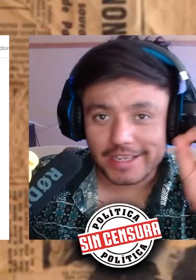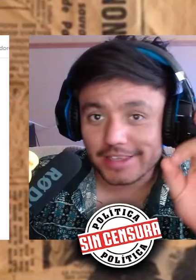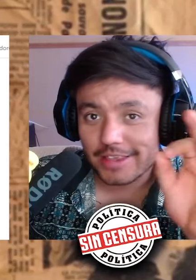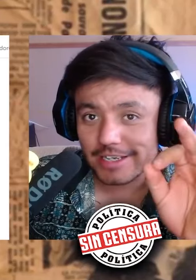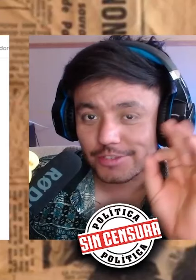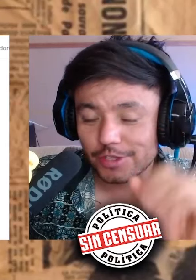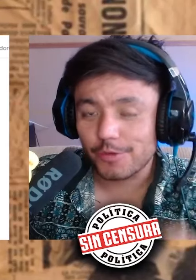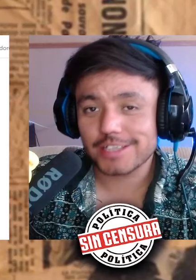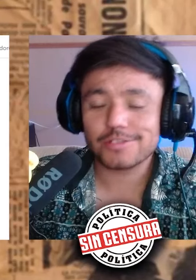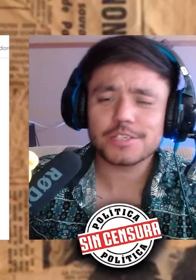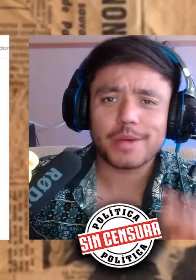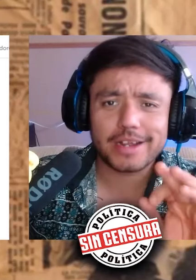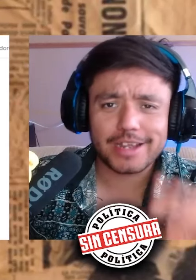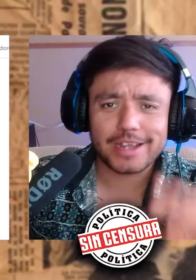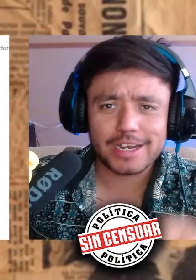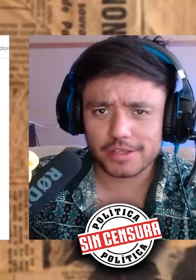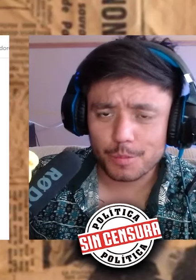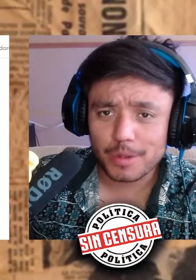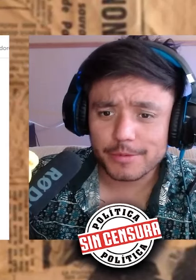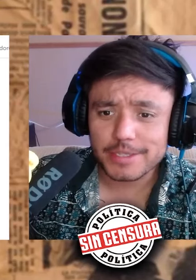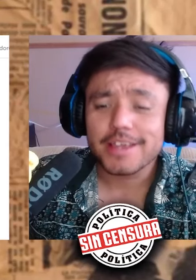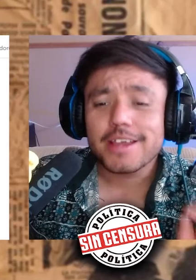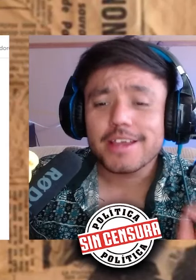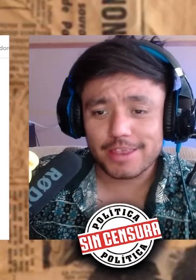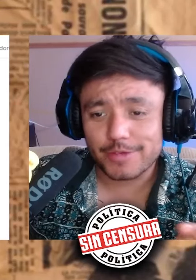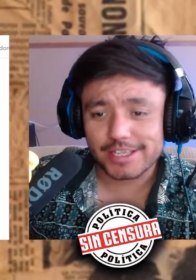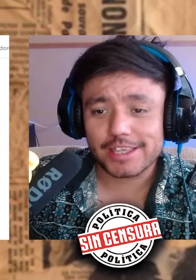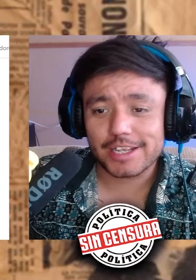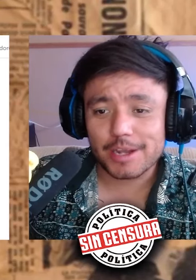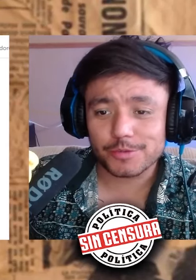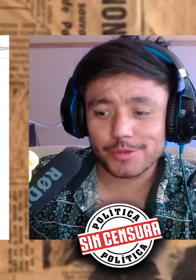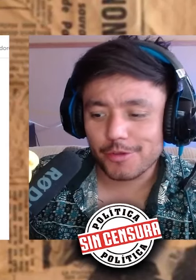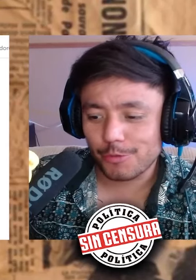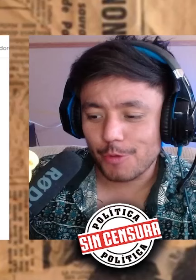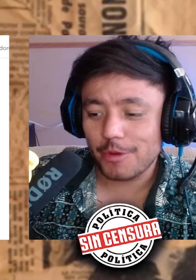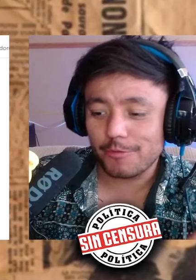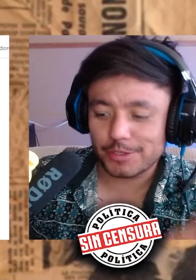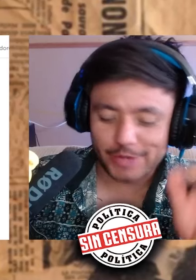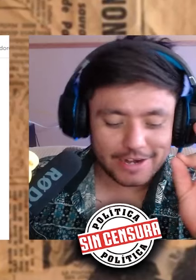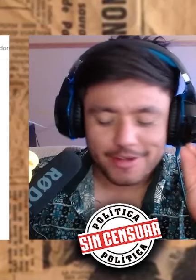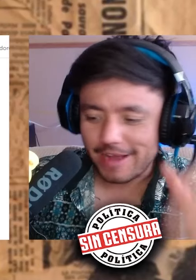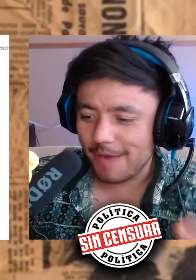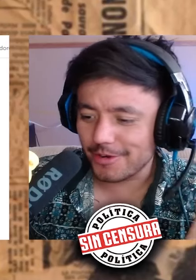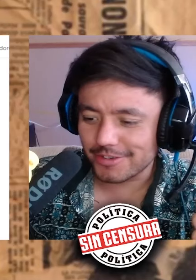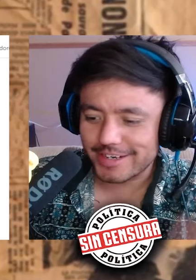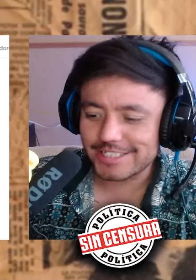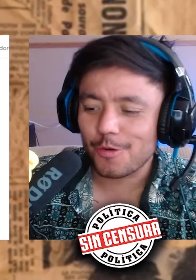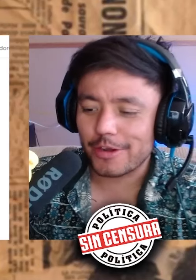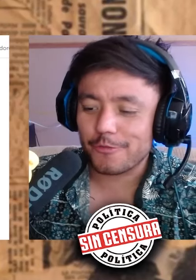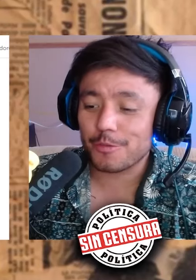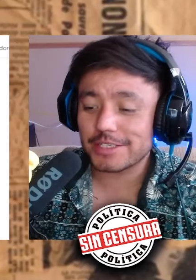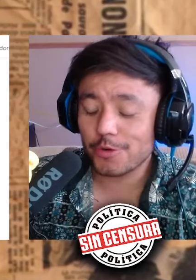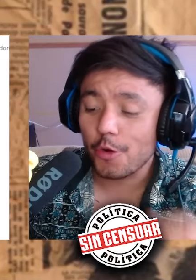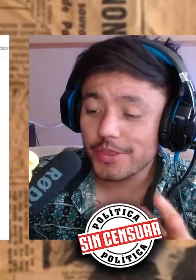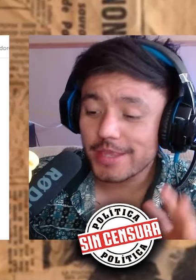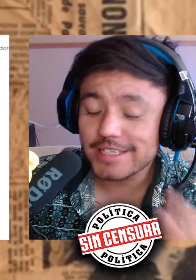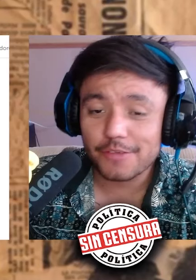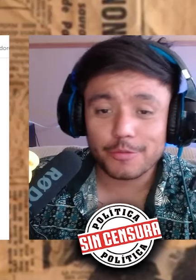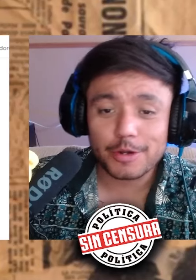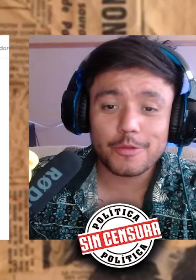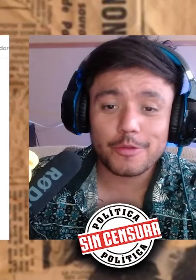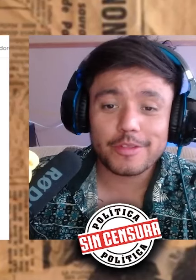campanita de las notificaciones para que la plataforma le avise cada vez que tenemos video nuevo y pues bueno Vámonos recio con la información hoy